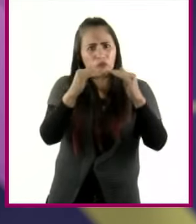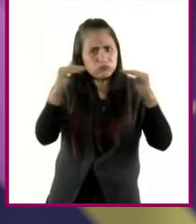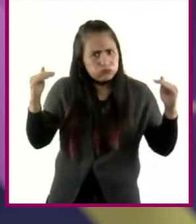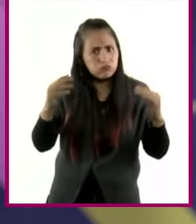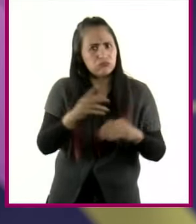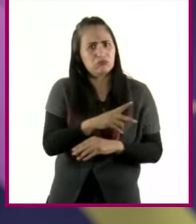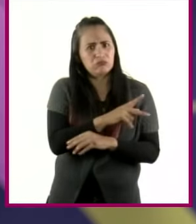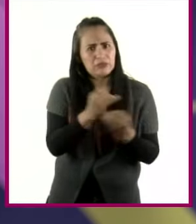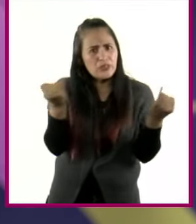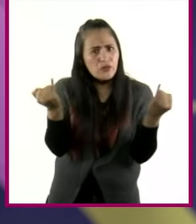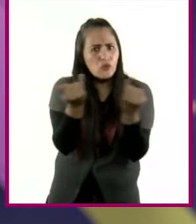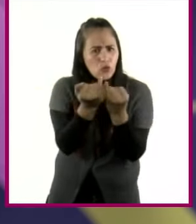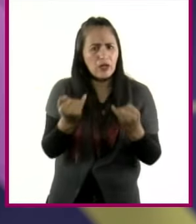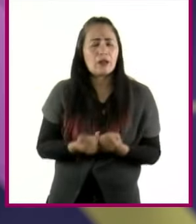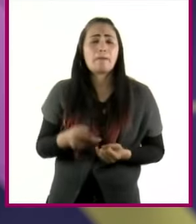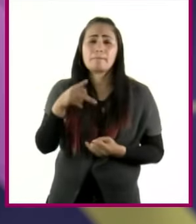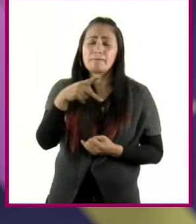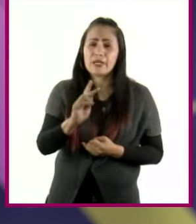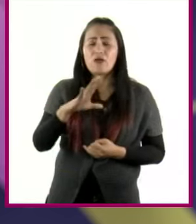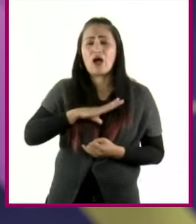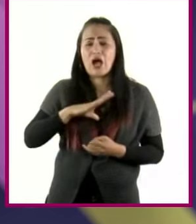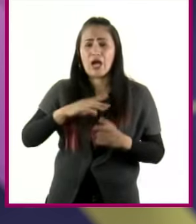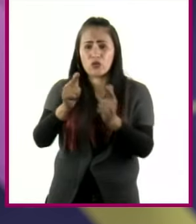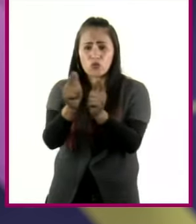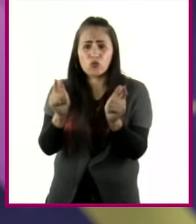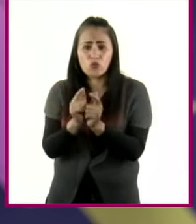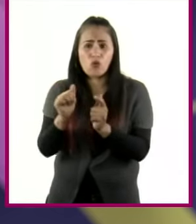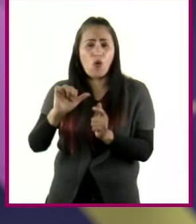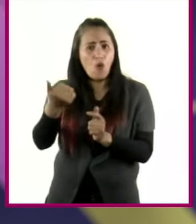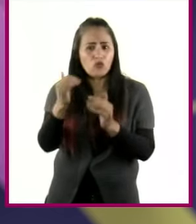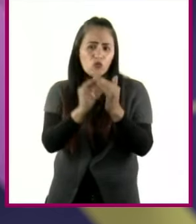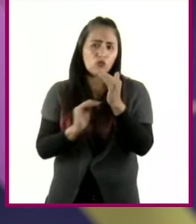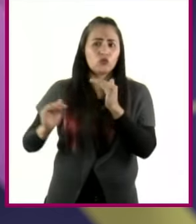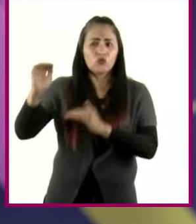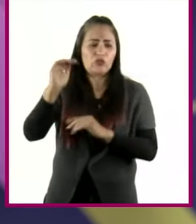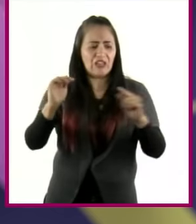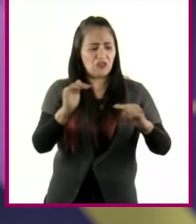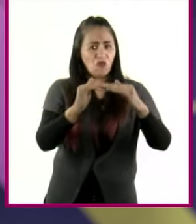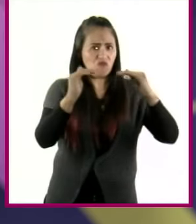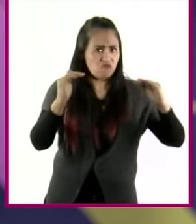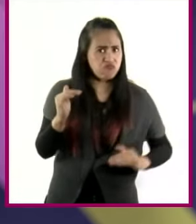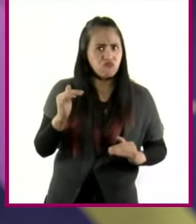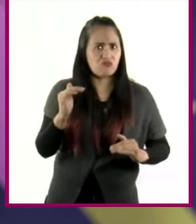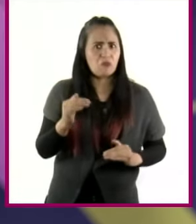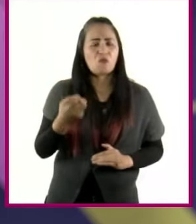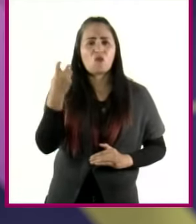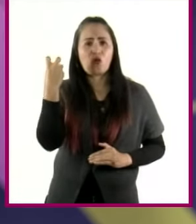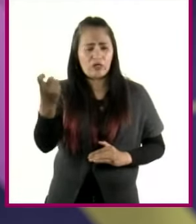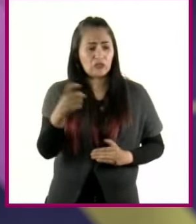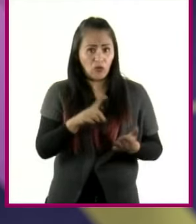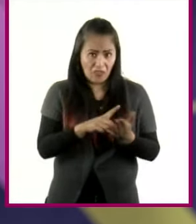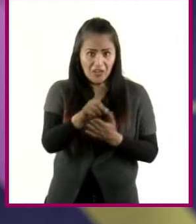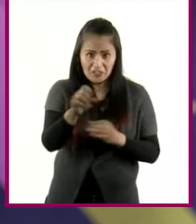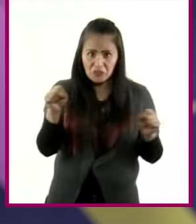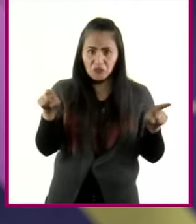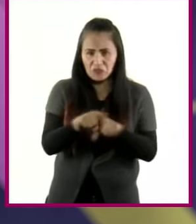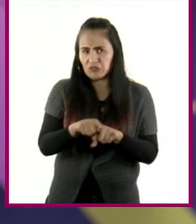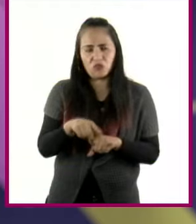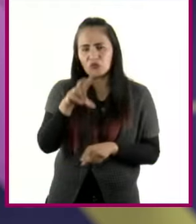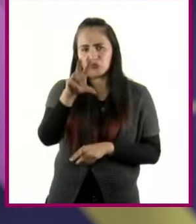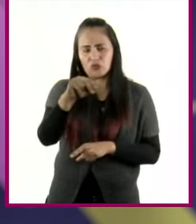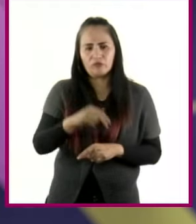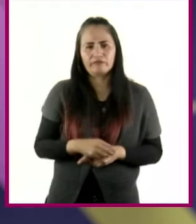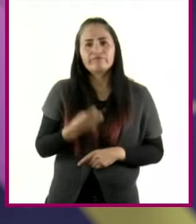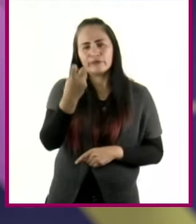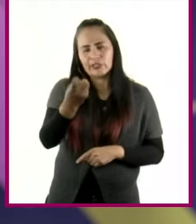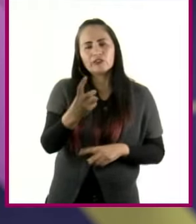habido grupos que han considerado que otros seres humanos son inferiores y que por eso mismo no tienen los mismos derechos. De ahí al